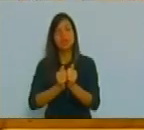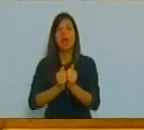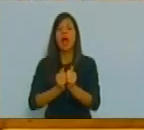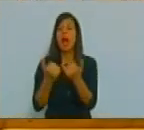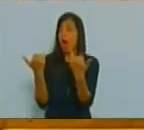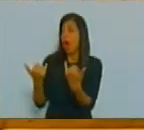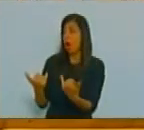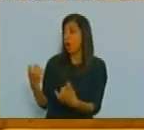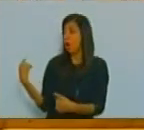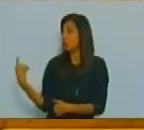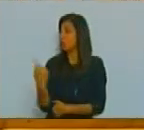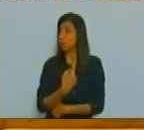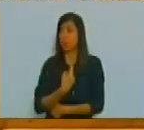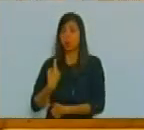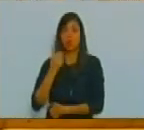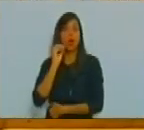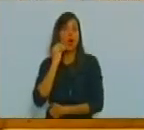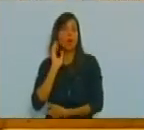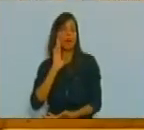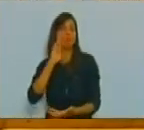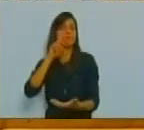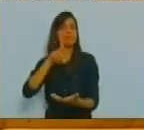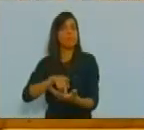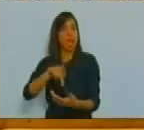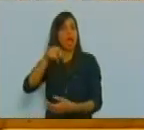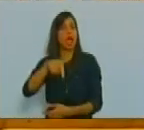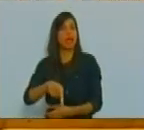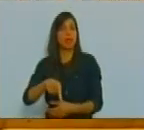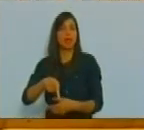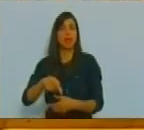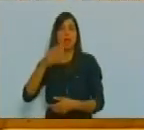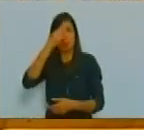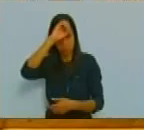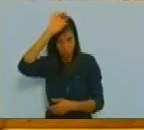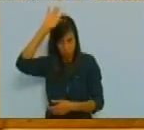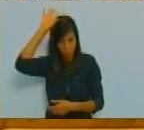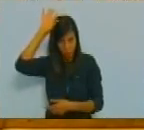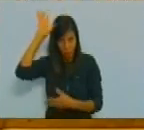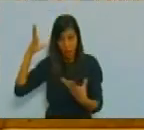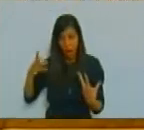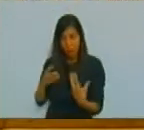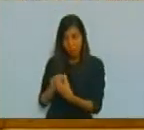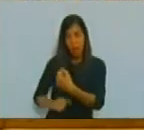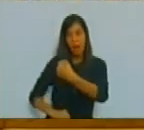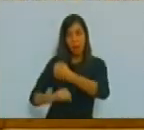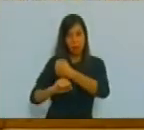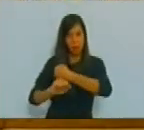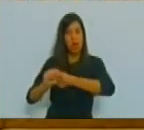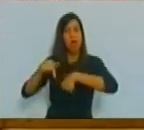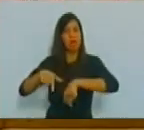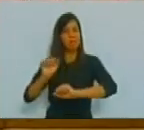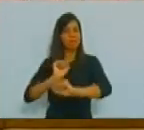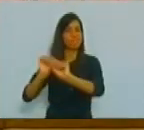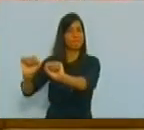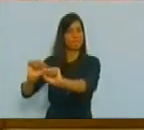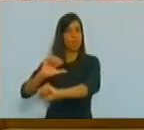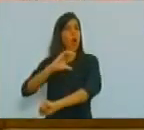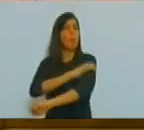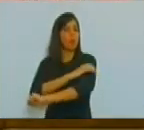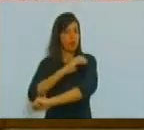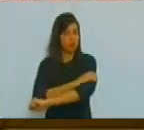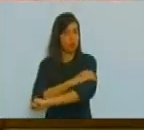nosotros aquí robert serra desde aquí los paros desde aquí la generación 2007 y robert serra en especial